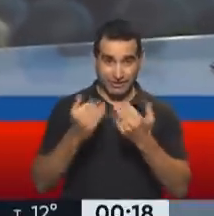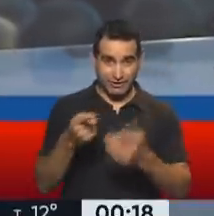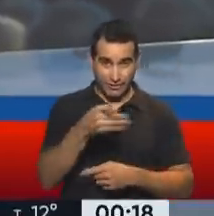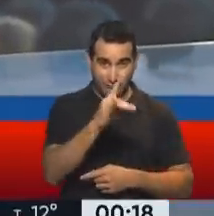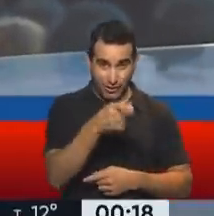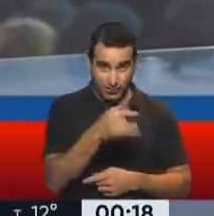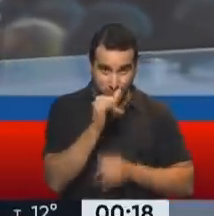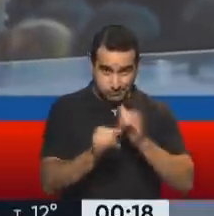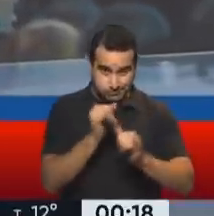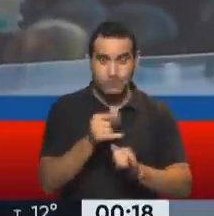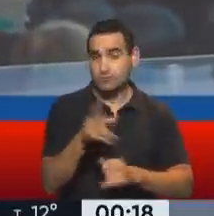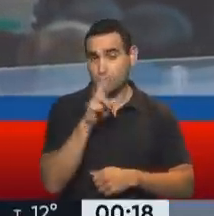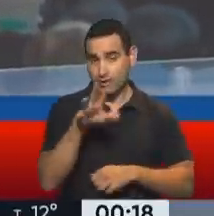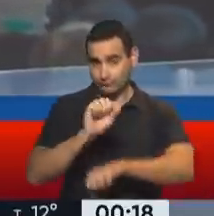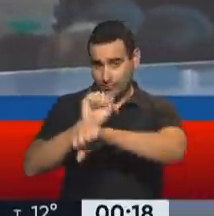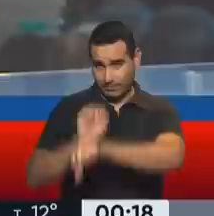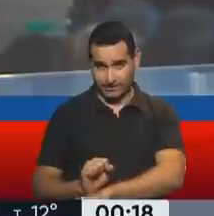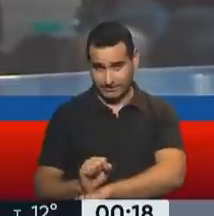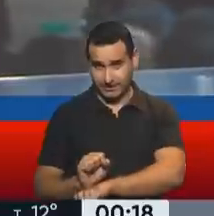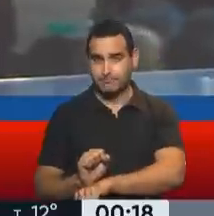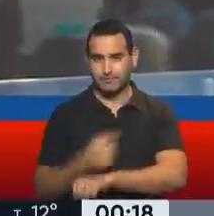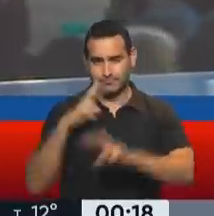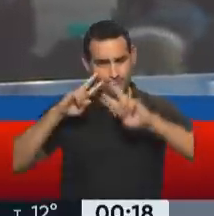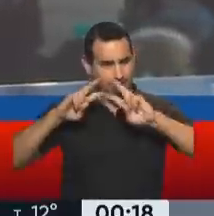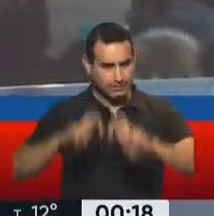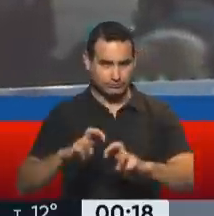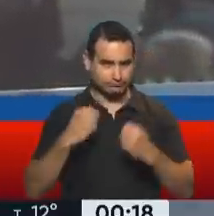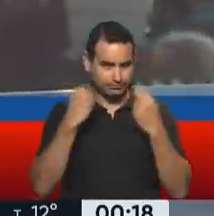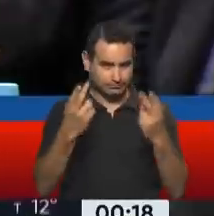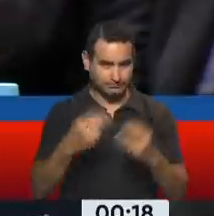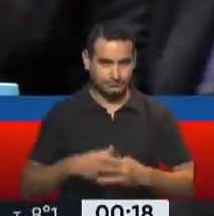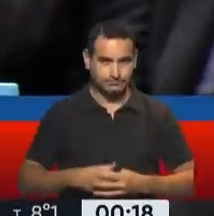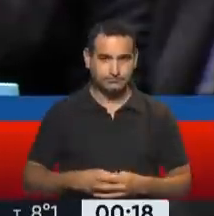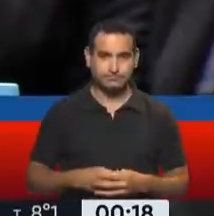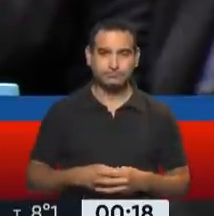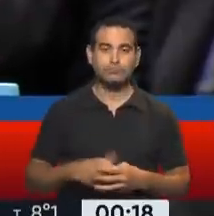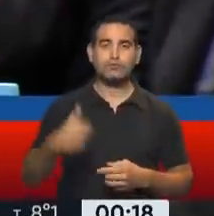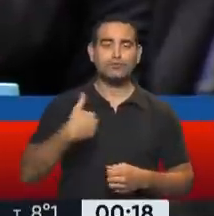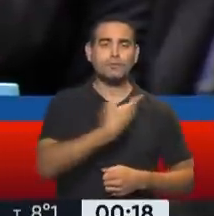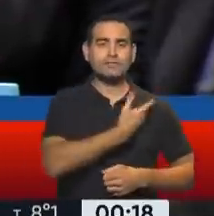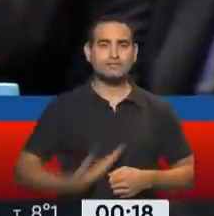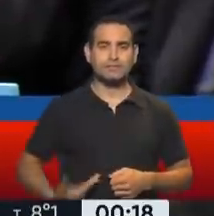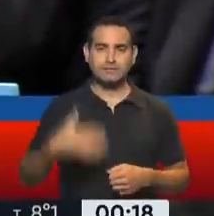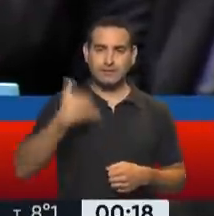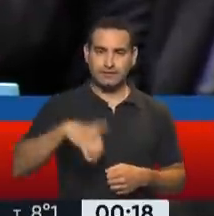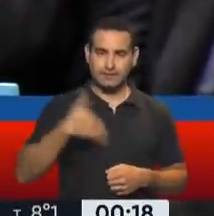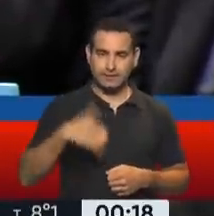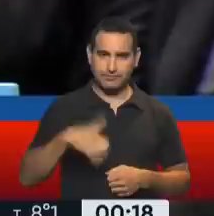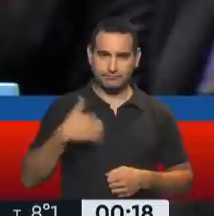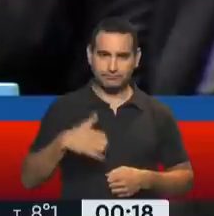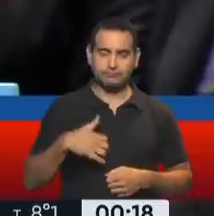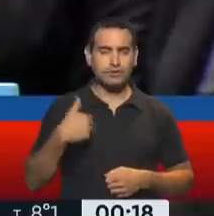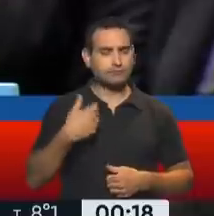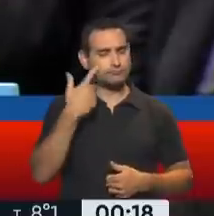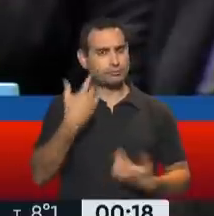momento está detenida y está investigada por sedición. Como presidente de la República Argentina,